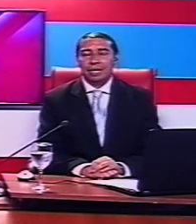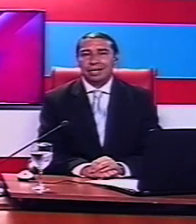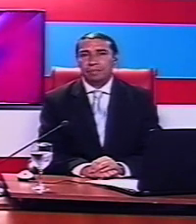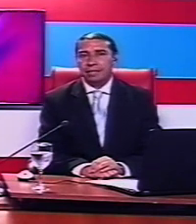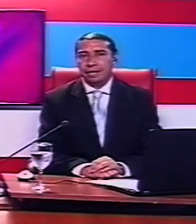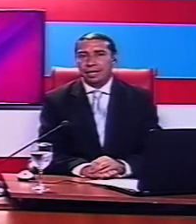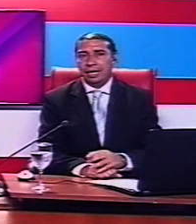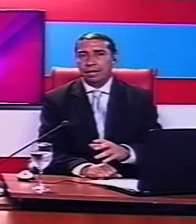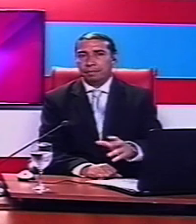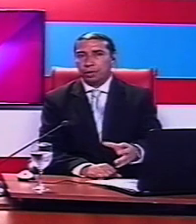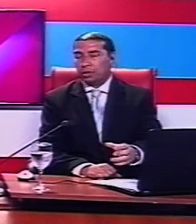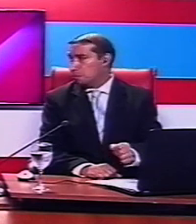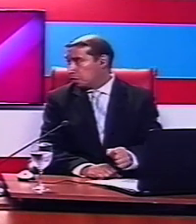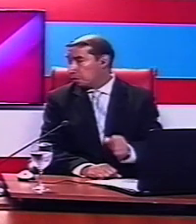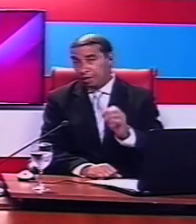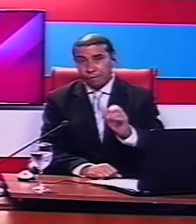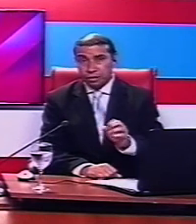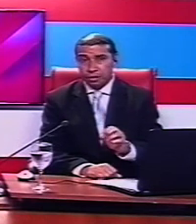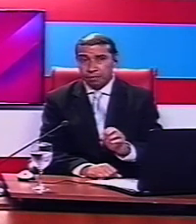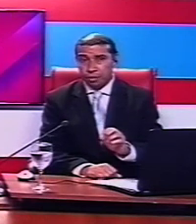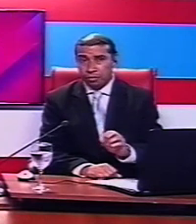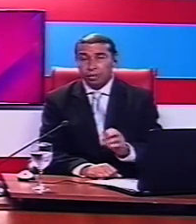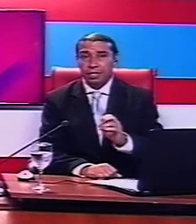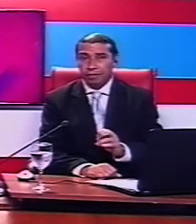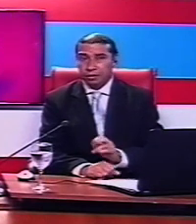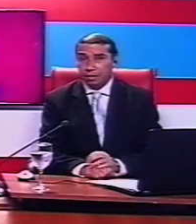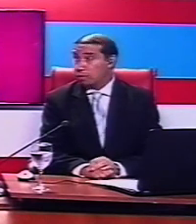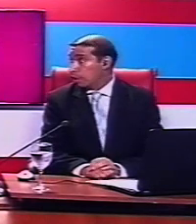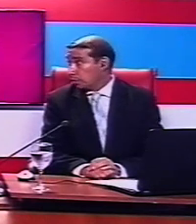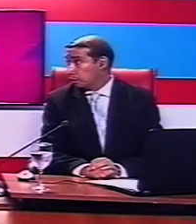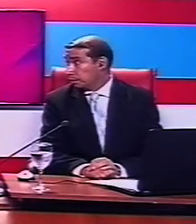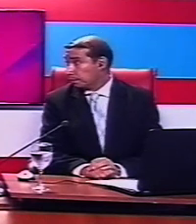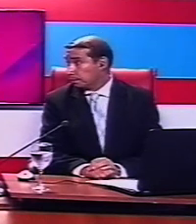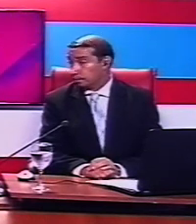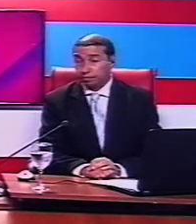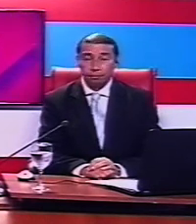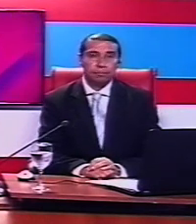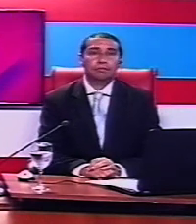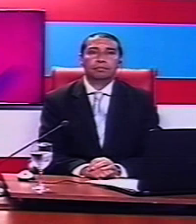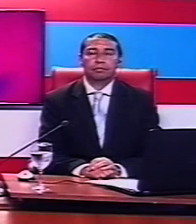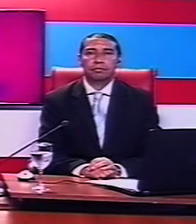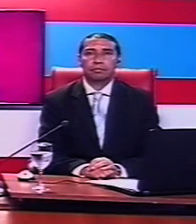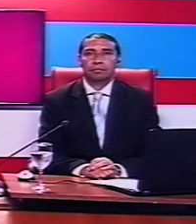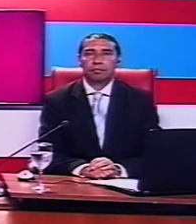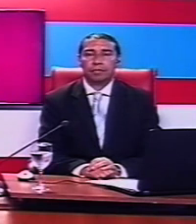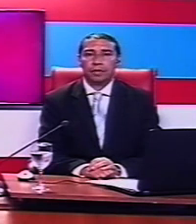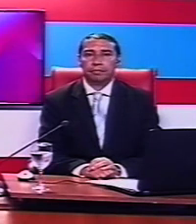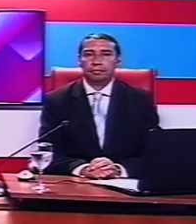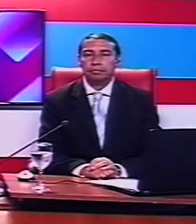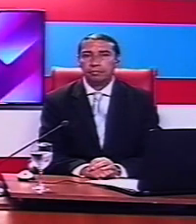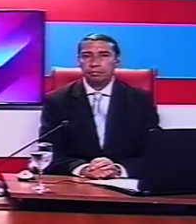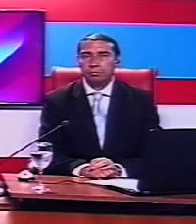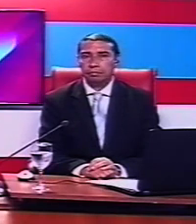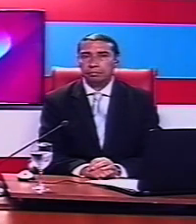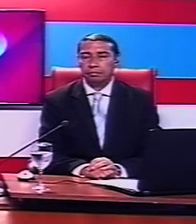designaron a quien va a ser el próximo defensor del pueblo y defensor del pueblo adjunto. Exactamente, bien lo decíamos al comienzo de nuestro programa,